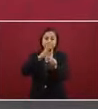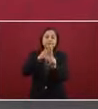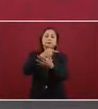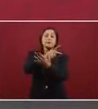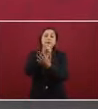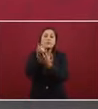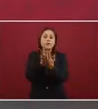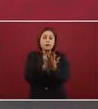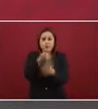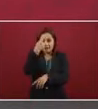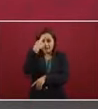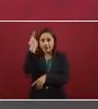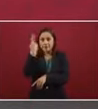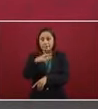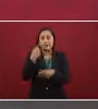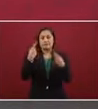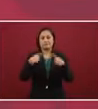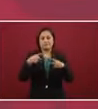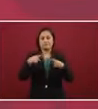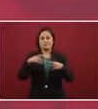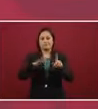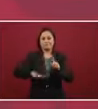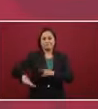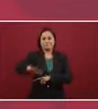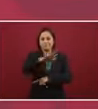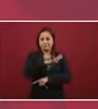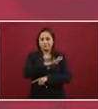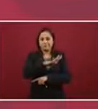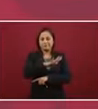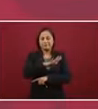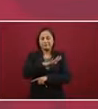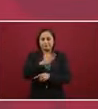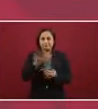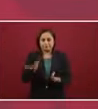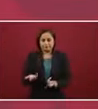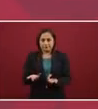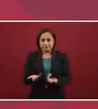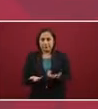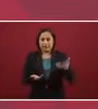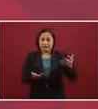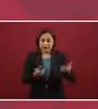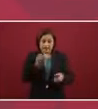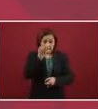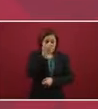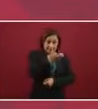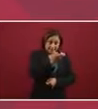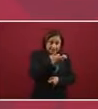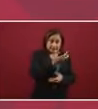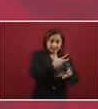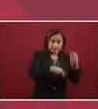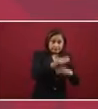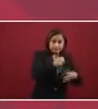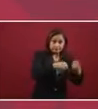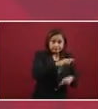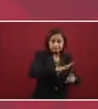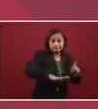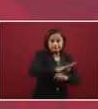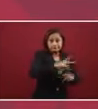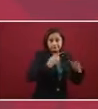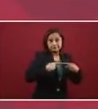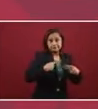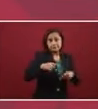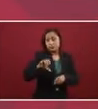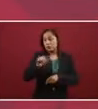Estos dos elementos, más el trabajo que lleva a cabo la gente, su economía